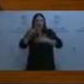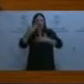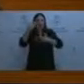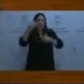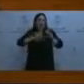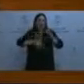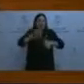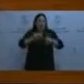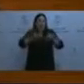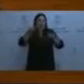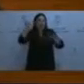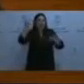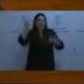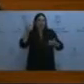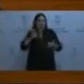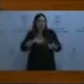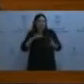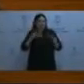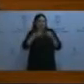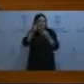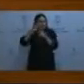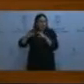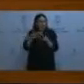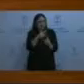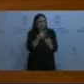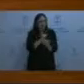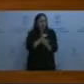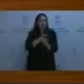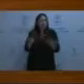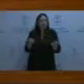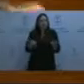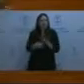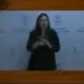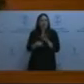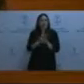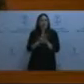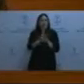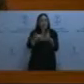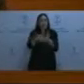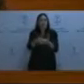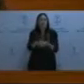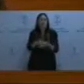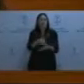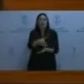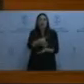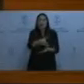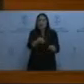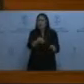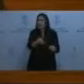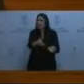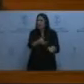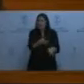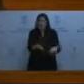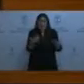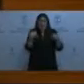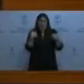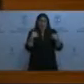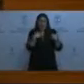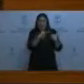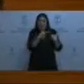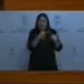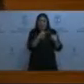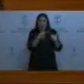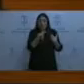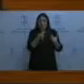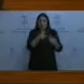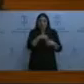grupos políticos. ¿A qué espera? Sigue usted eludiendo su responsabilidad en esta materia y no me vale que derive a